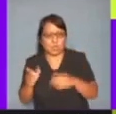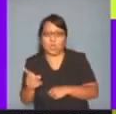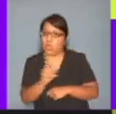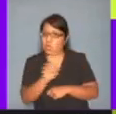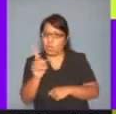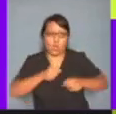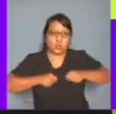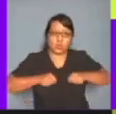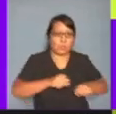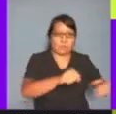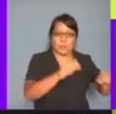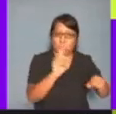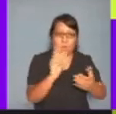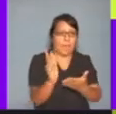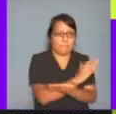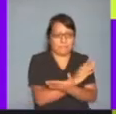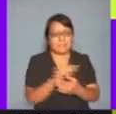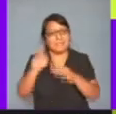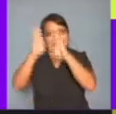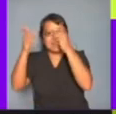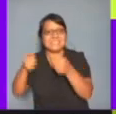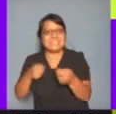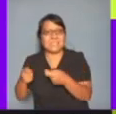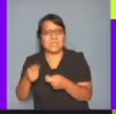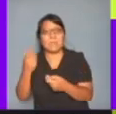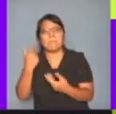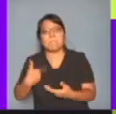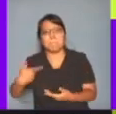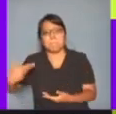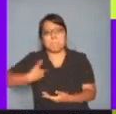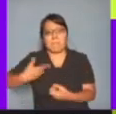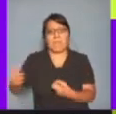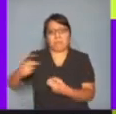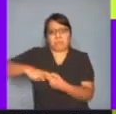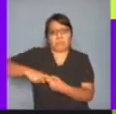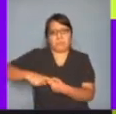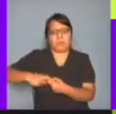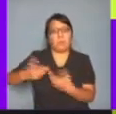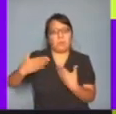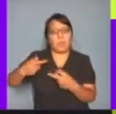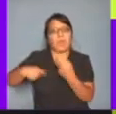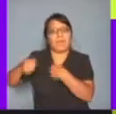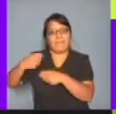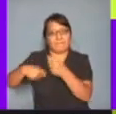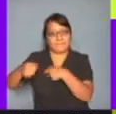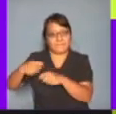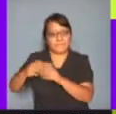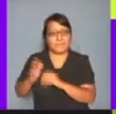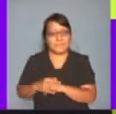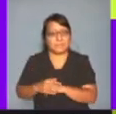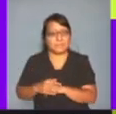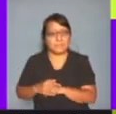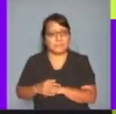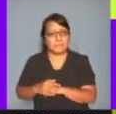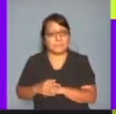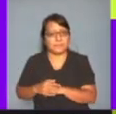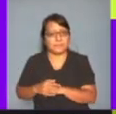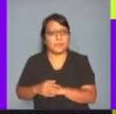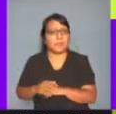los supermercados, nos pedían la adhesión para poder vender y para poder hacer